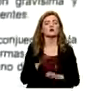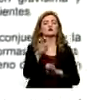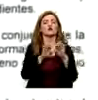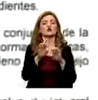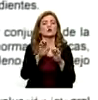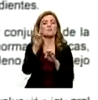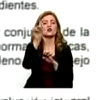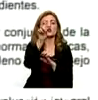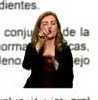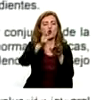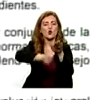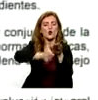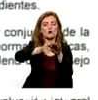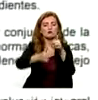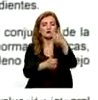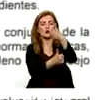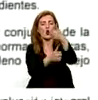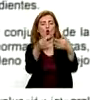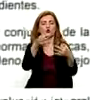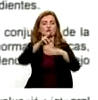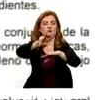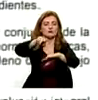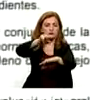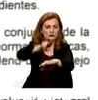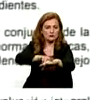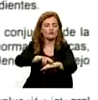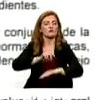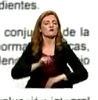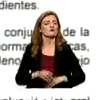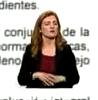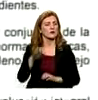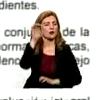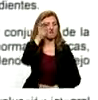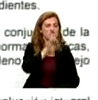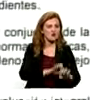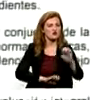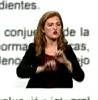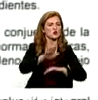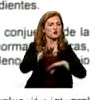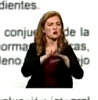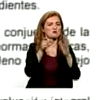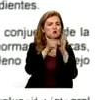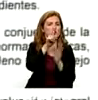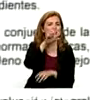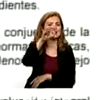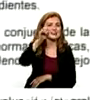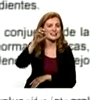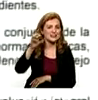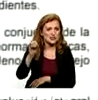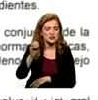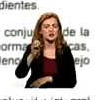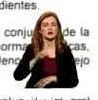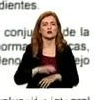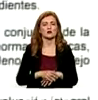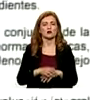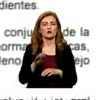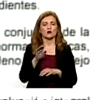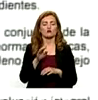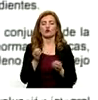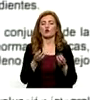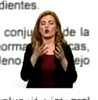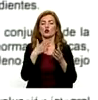los 21 jueces y conjueces de la Corte Nacional de Justicia serán evaluados sobre 100 puntos bajo criterios cualitativos